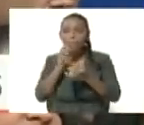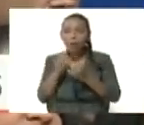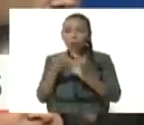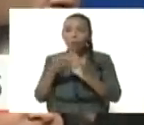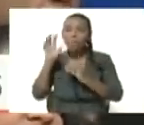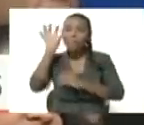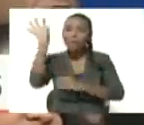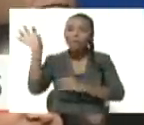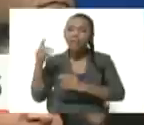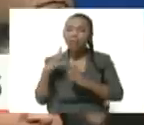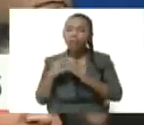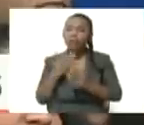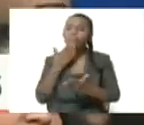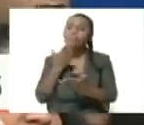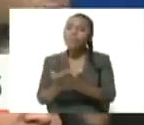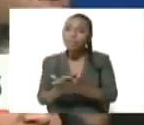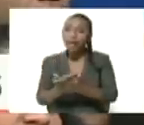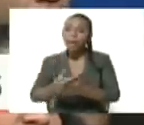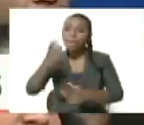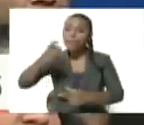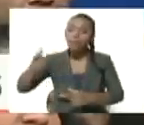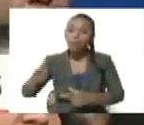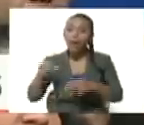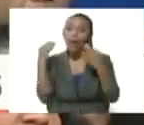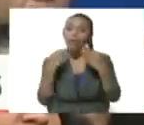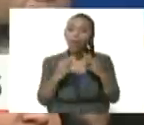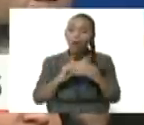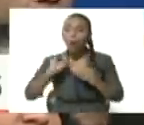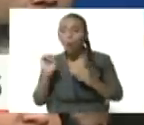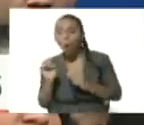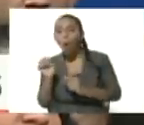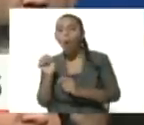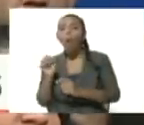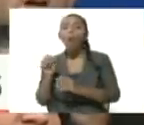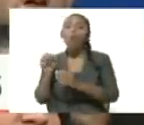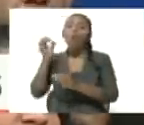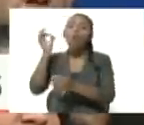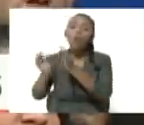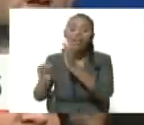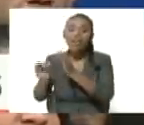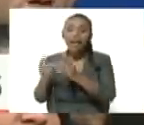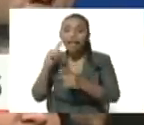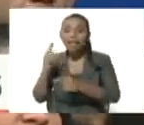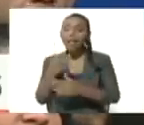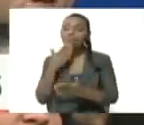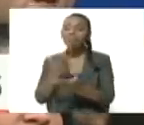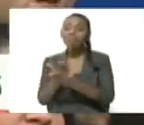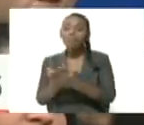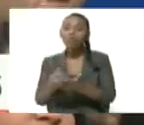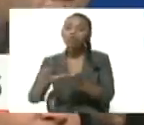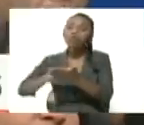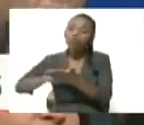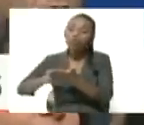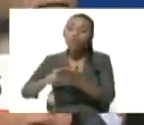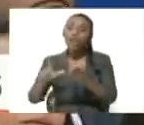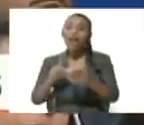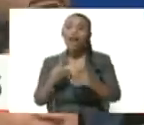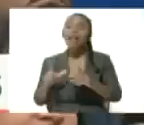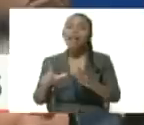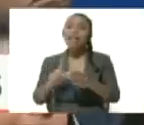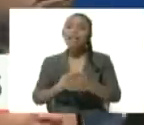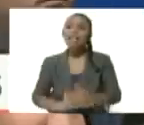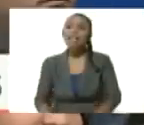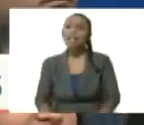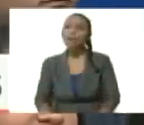todas las personas jurídicas, naturales o jurídicas que generan actividades económicas, el simple hecho de exigirle la solvencia de la licencia de actividad económica o